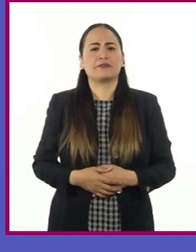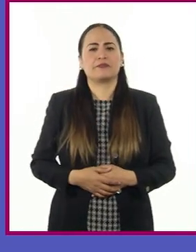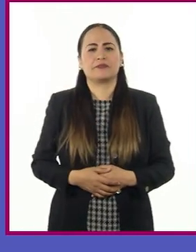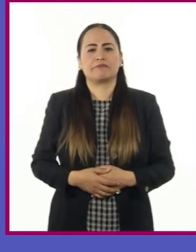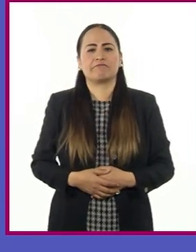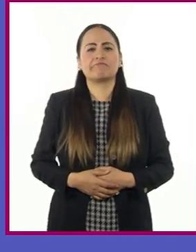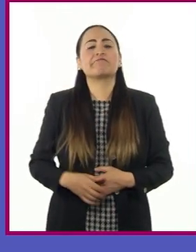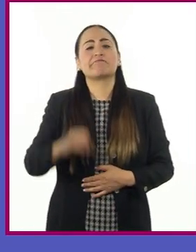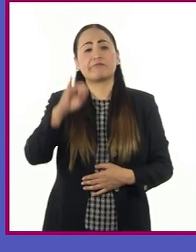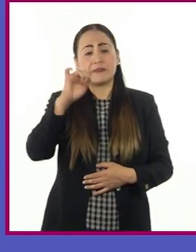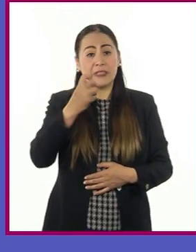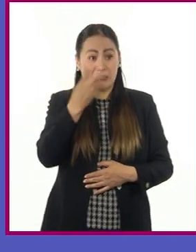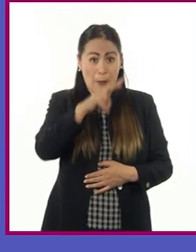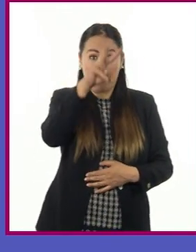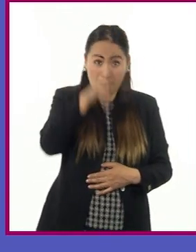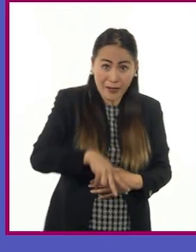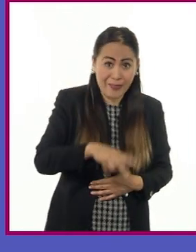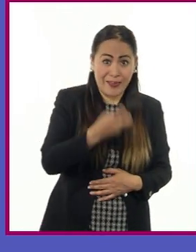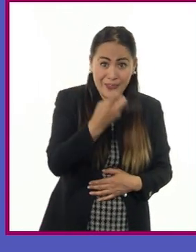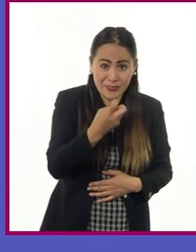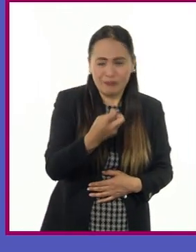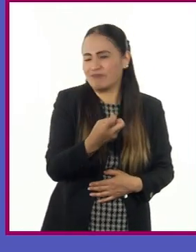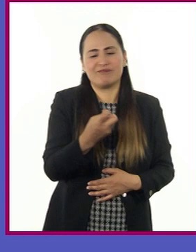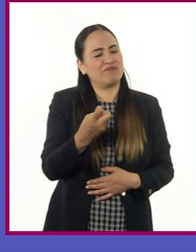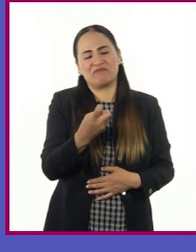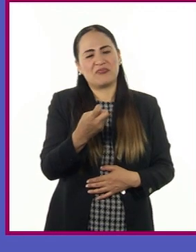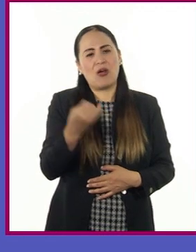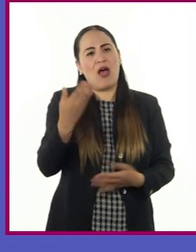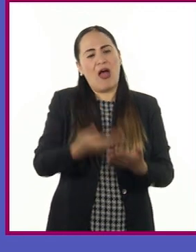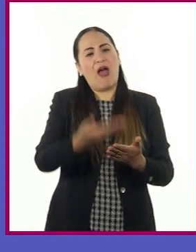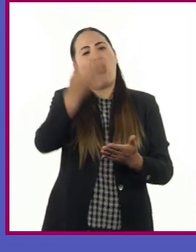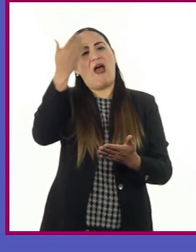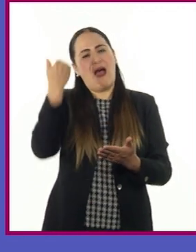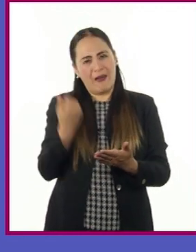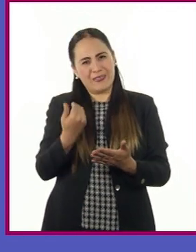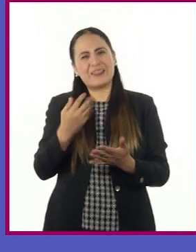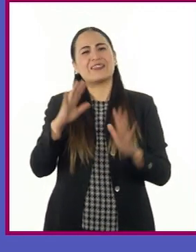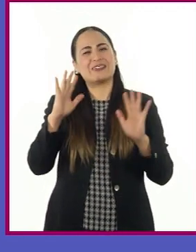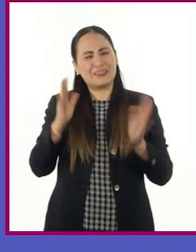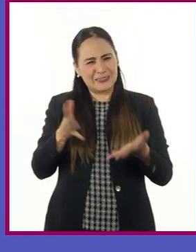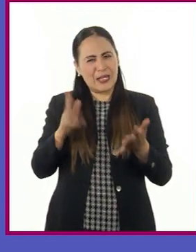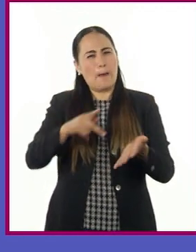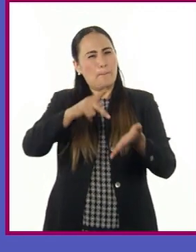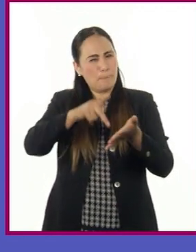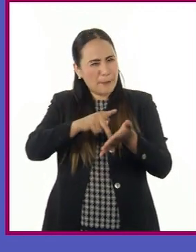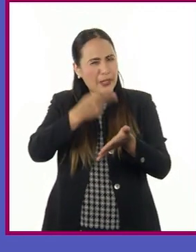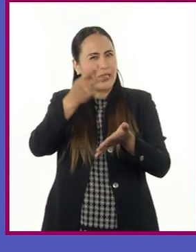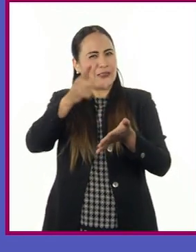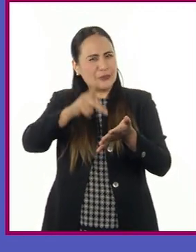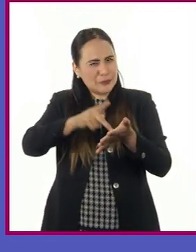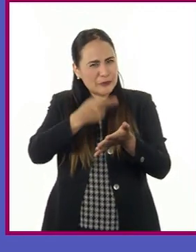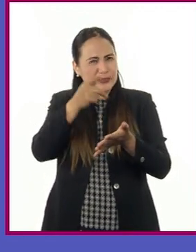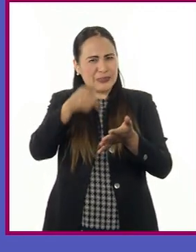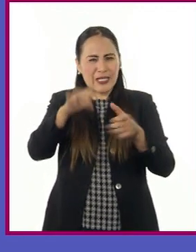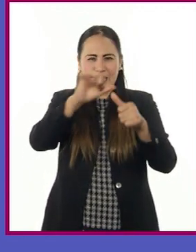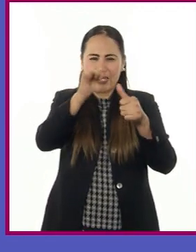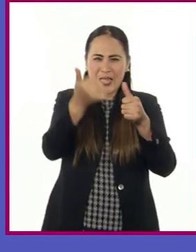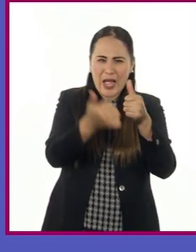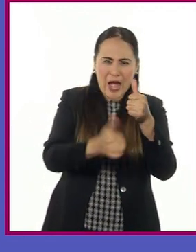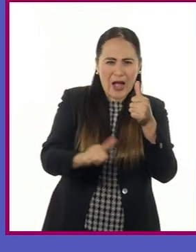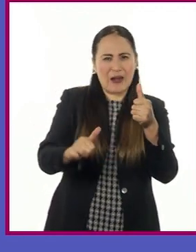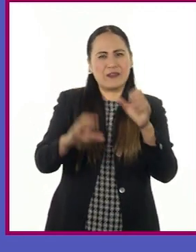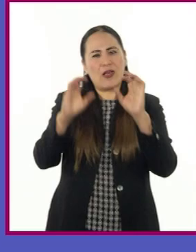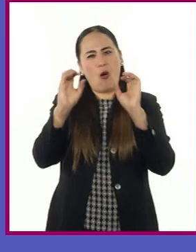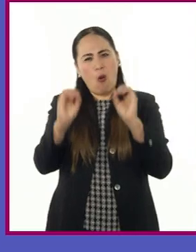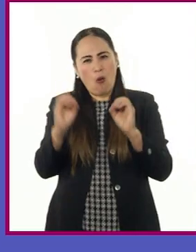aparenta ser lo que no es, una idea que ya veíamos que es muy recurrente en el arte y la